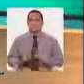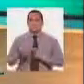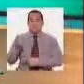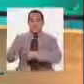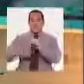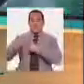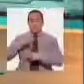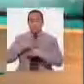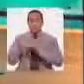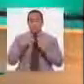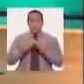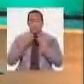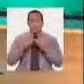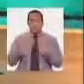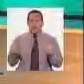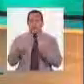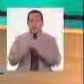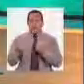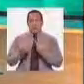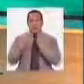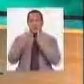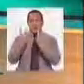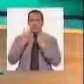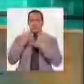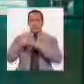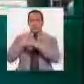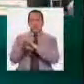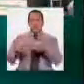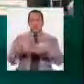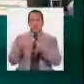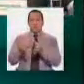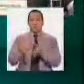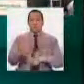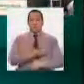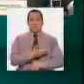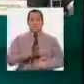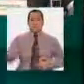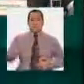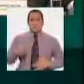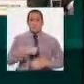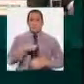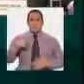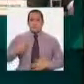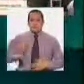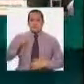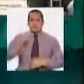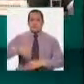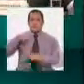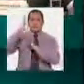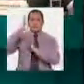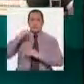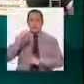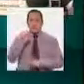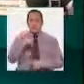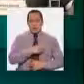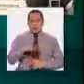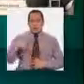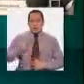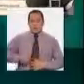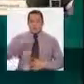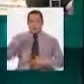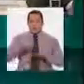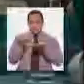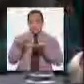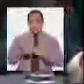Estamos de vuelta, muchas gracias por acompañarnos. Nos trasladamos en vivo a la sede de la presidencia del Consejo de Ministros, conferencia de prensa de Juan Jiménez, el jefe